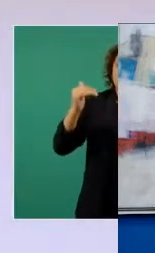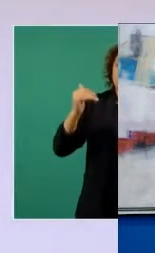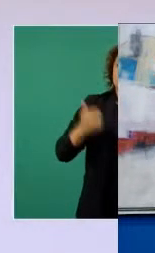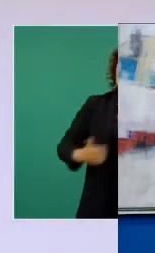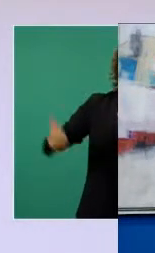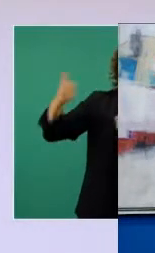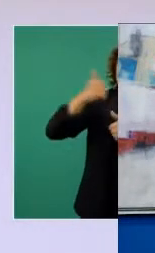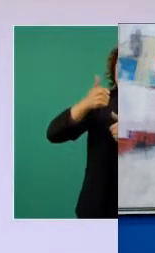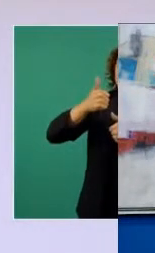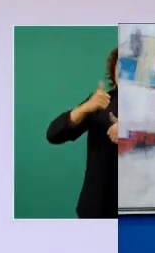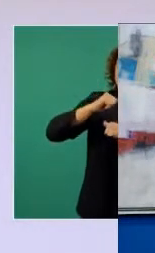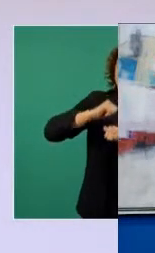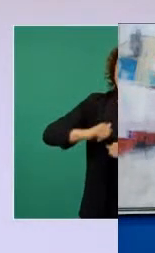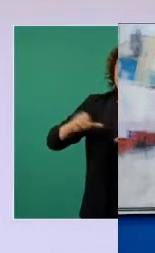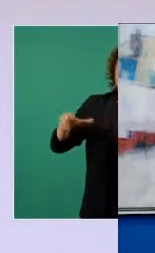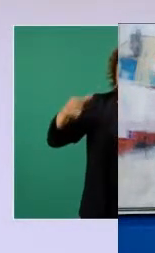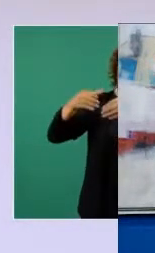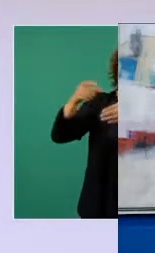quienes lograron